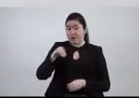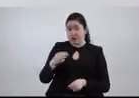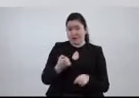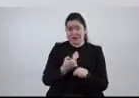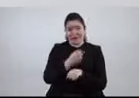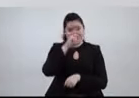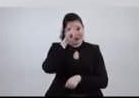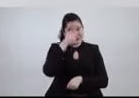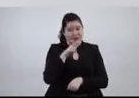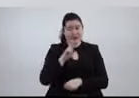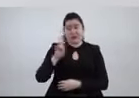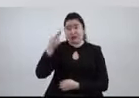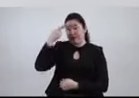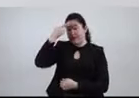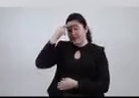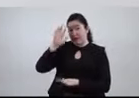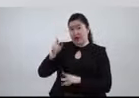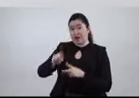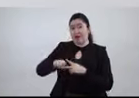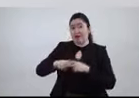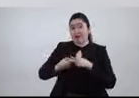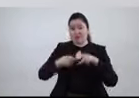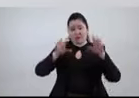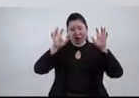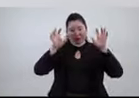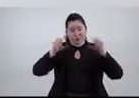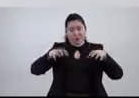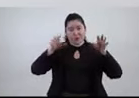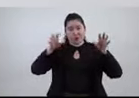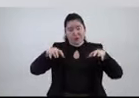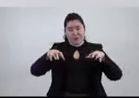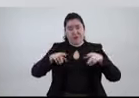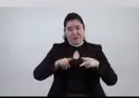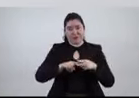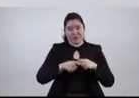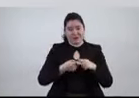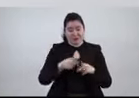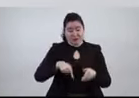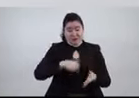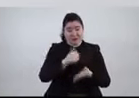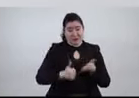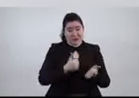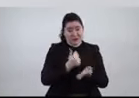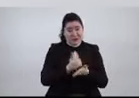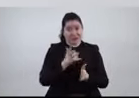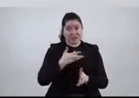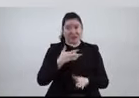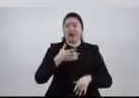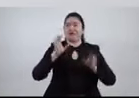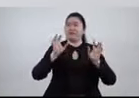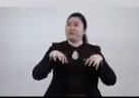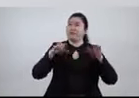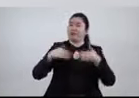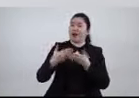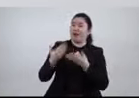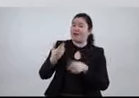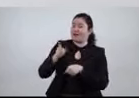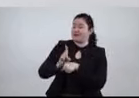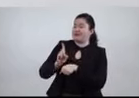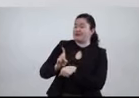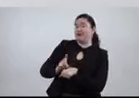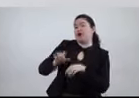porque ya inició, pues, por decirlo así, la temporada de lluvias en la ciudad, que ya hayamos tenido varias lluvias,